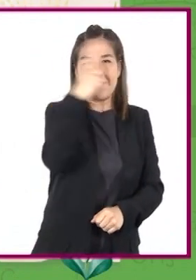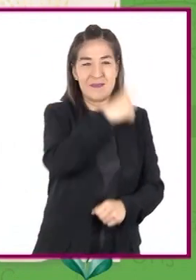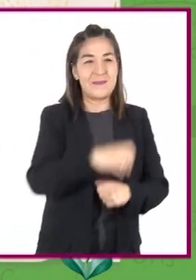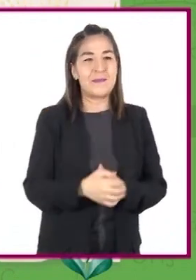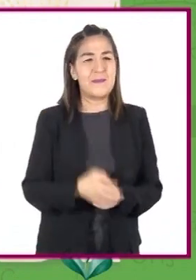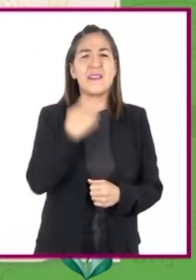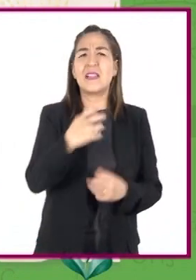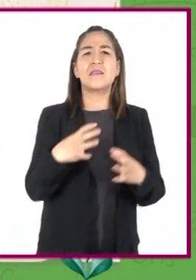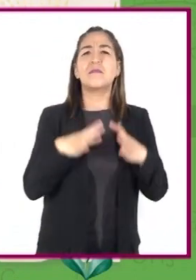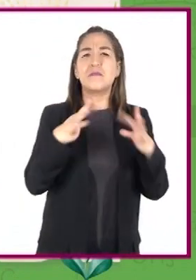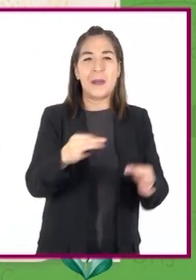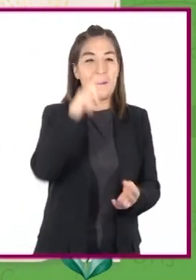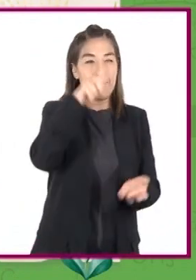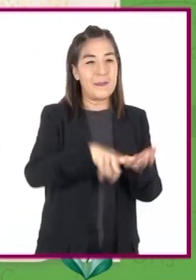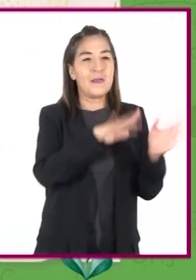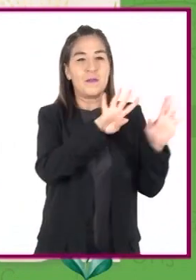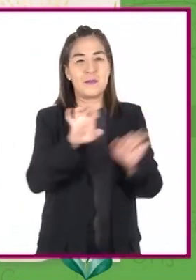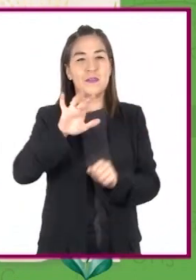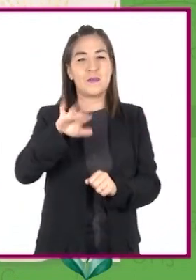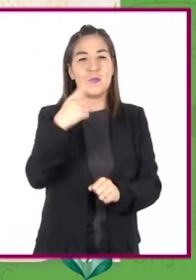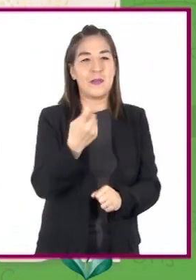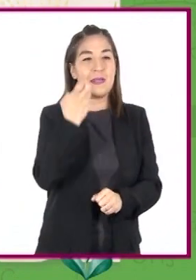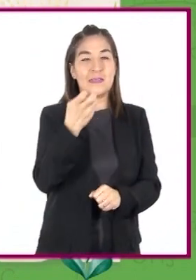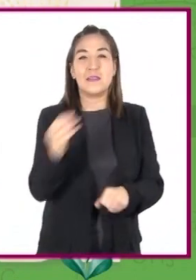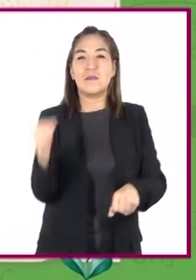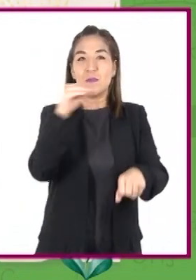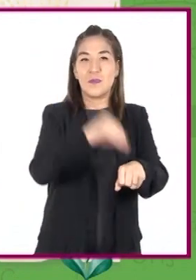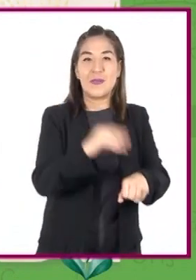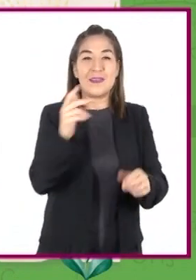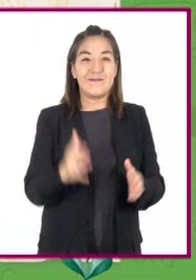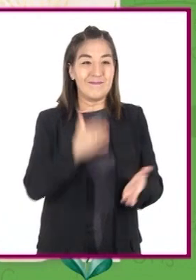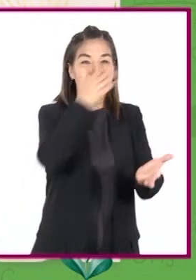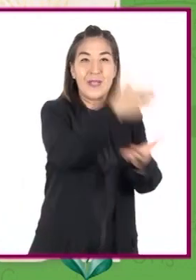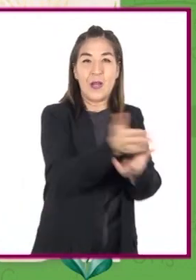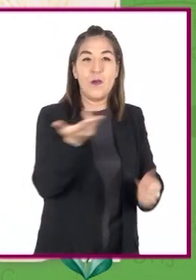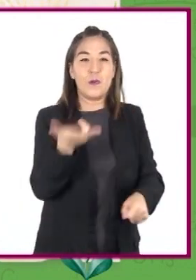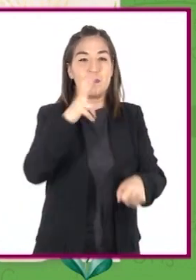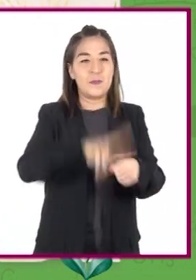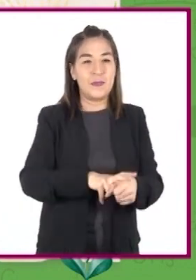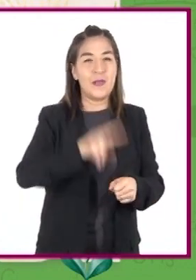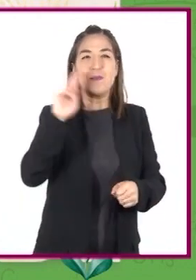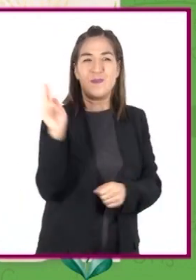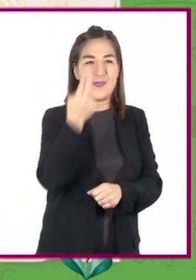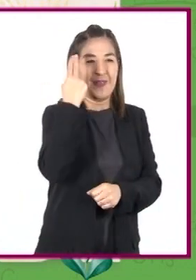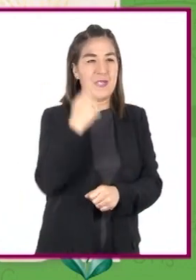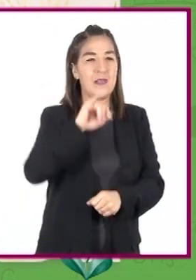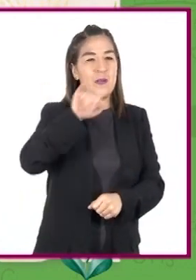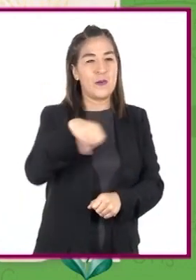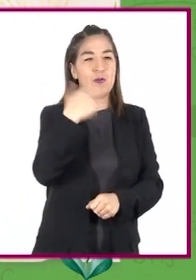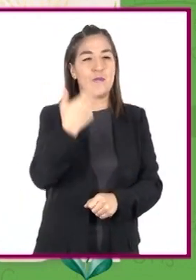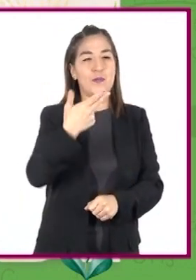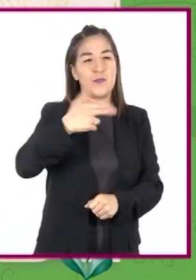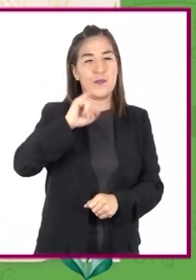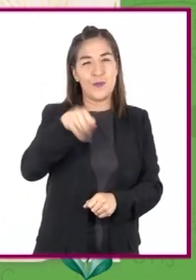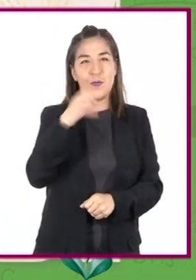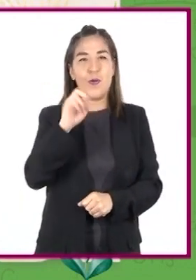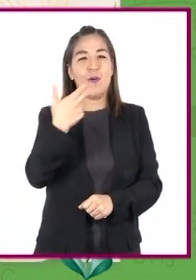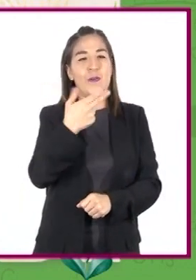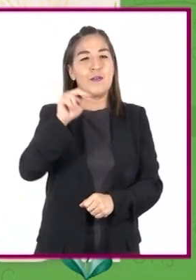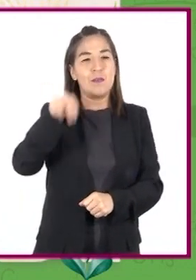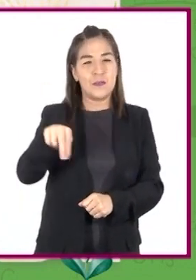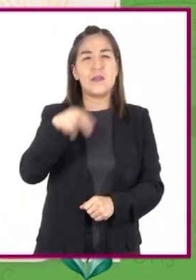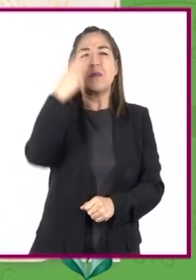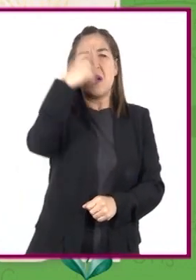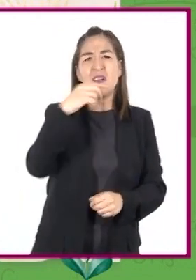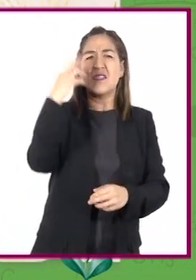en 1951, cuando llegó al hospital de la Universidad Johns Hopkins en Baltimore para examinarse un punto